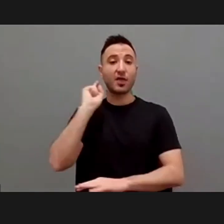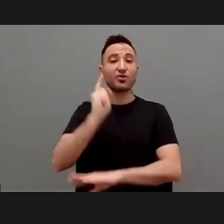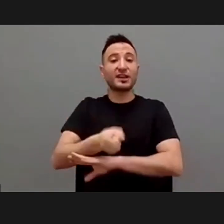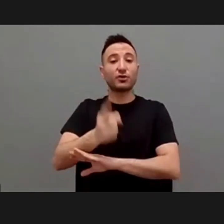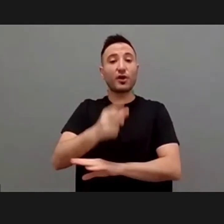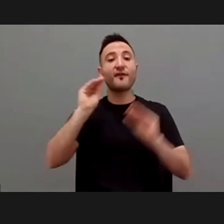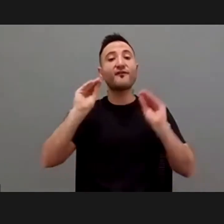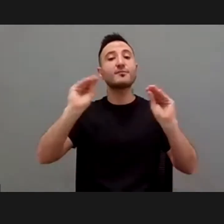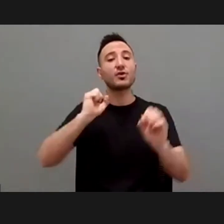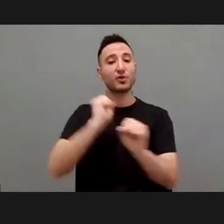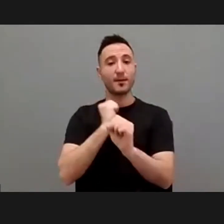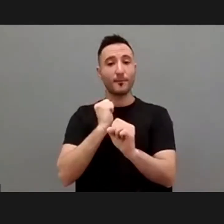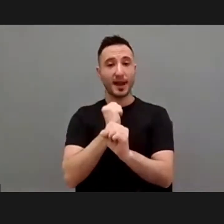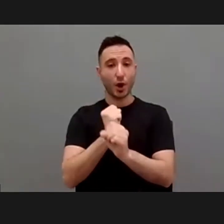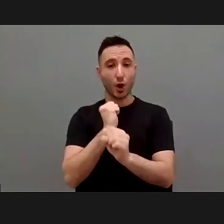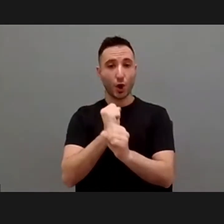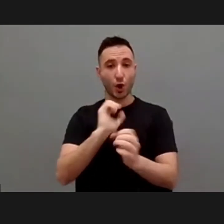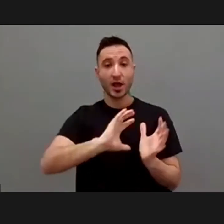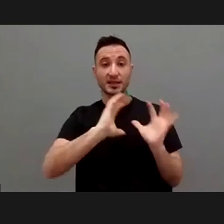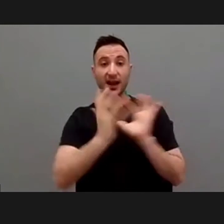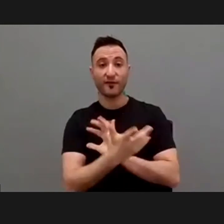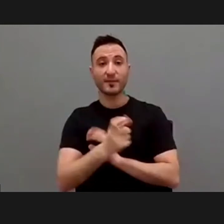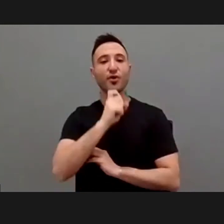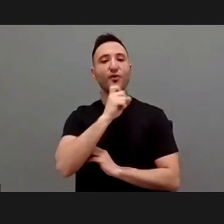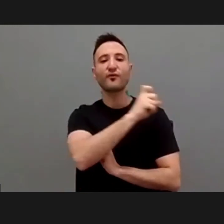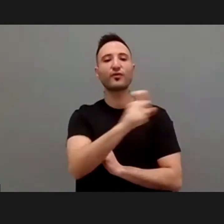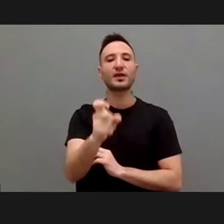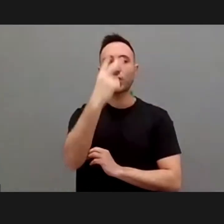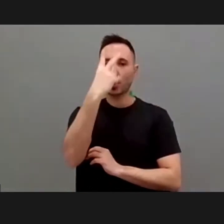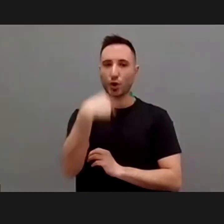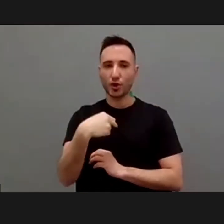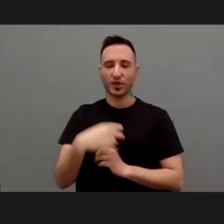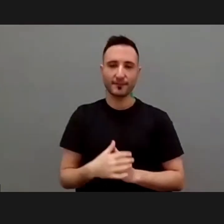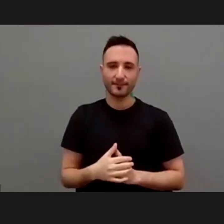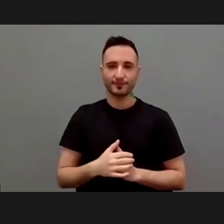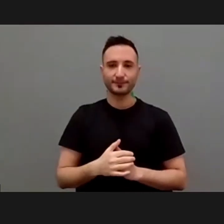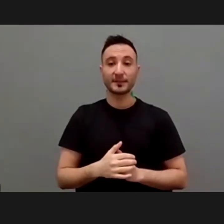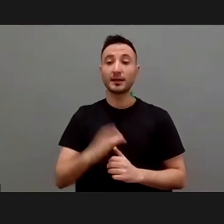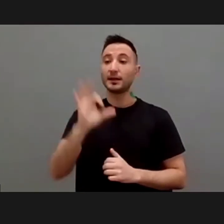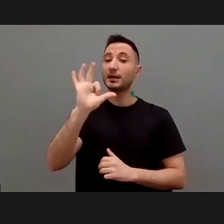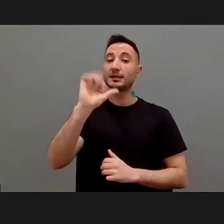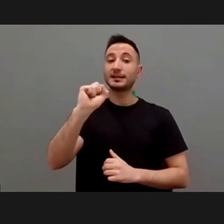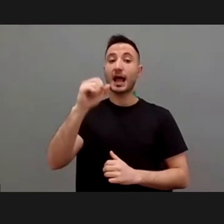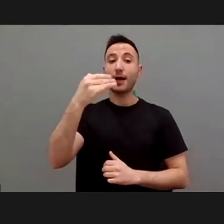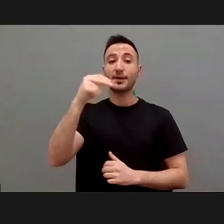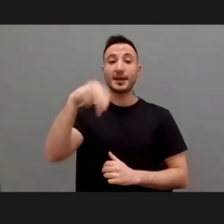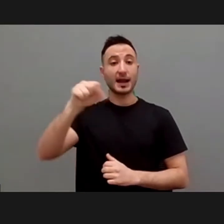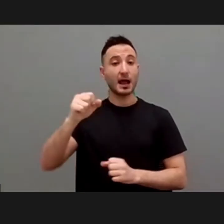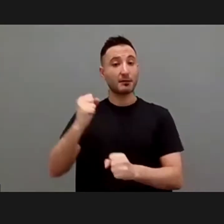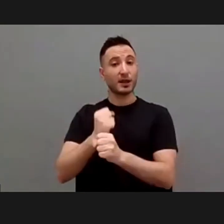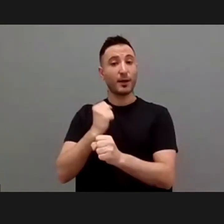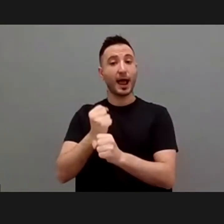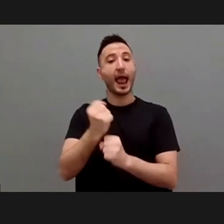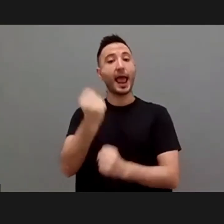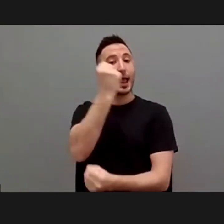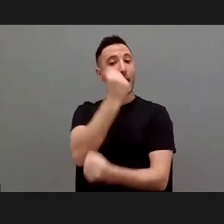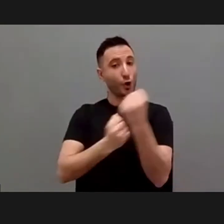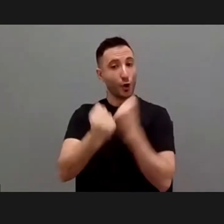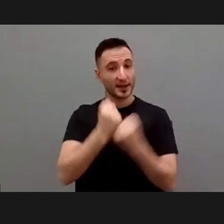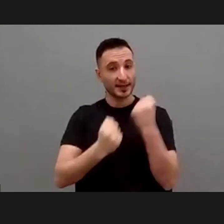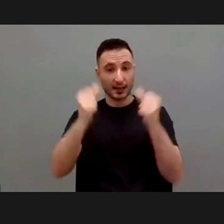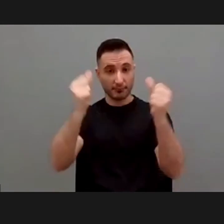Operaciones y Transformación de la Fundación ONCE. Sabina es economista y además